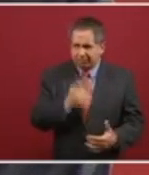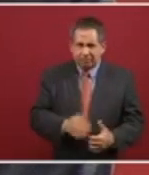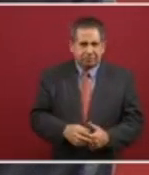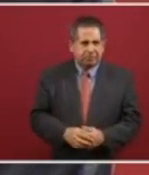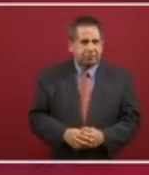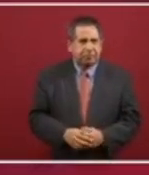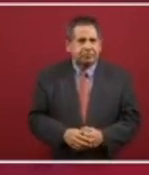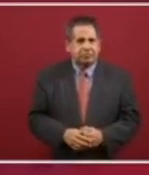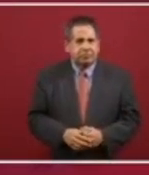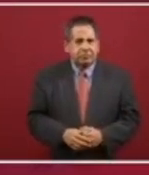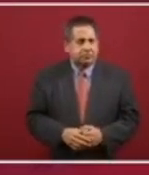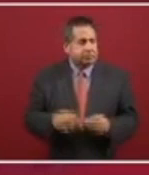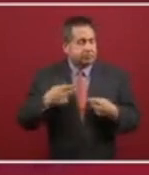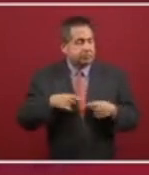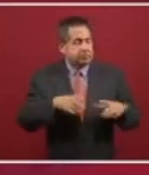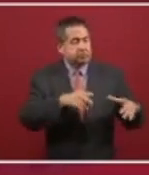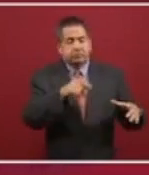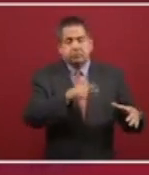De gente